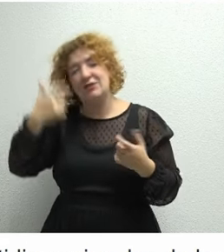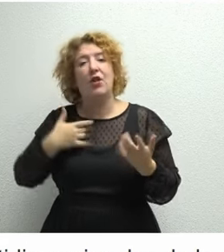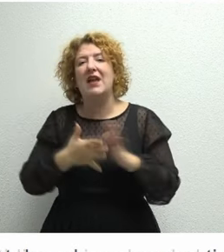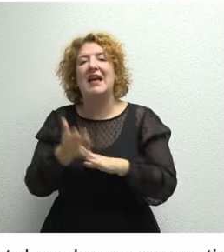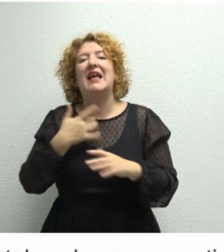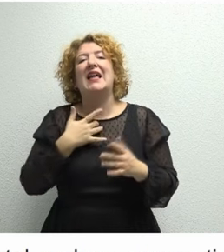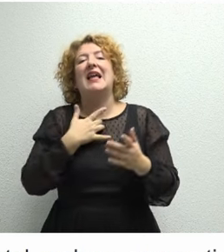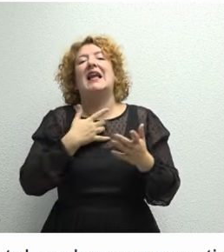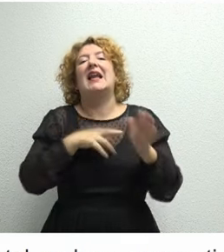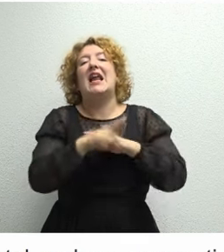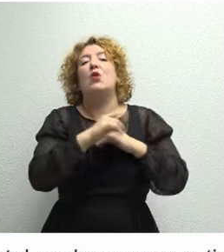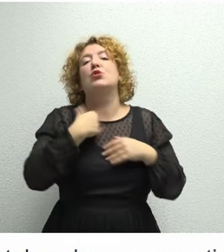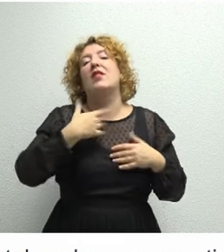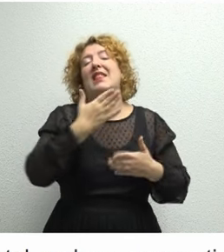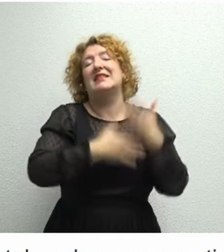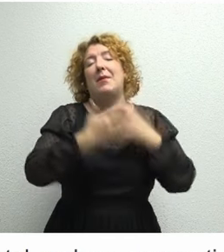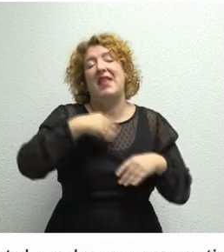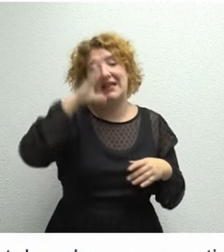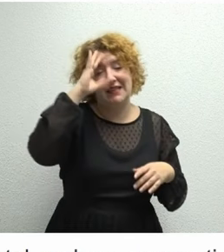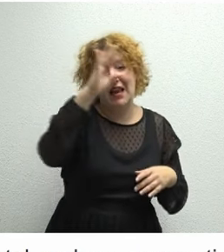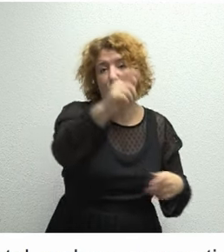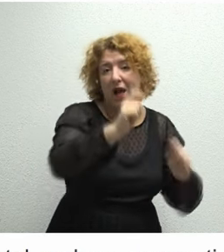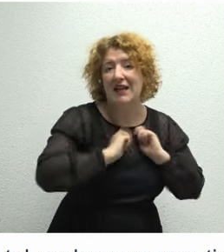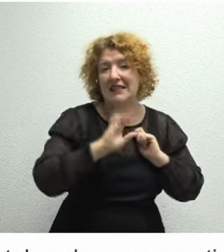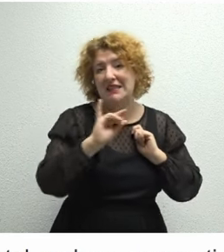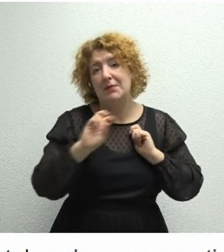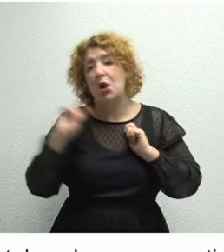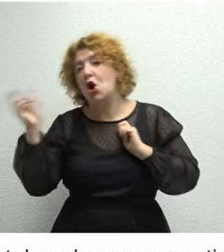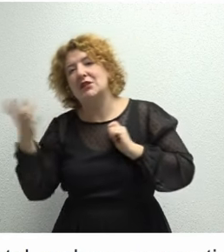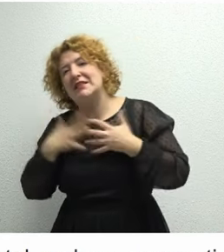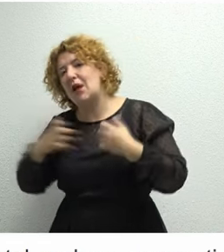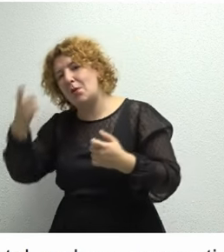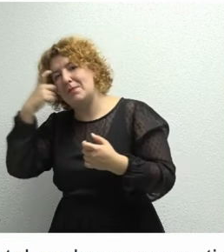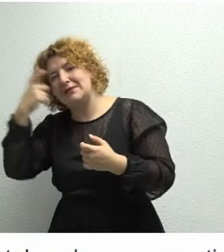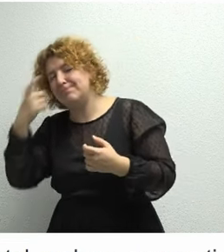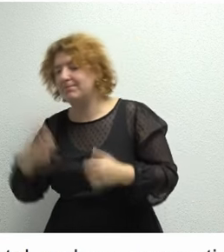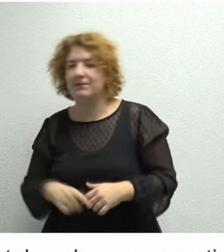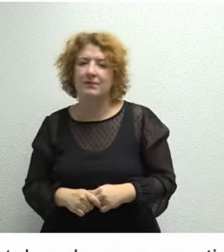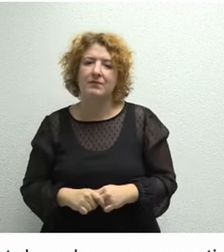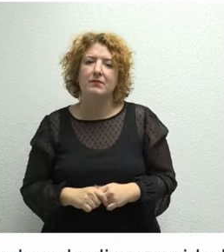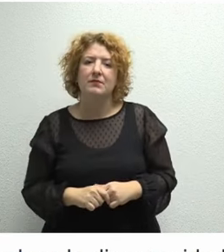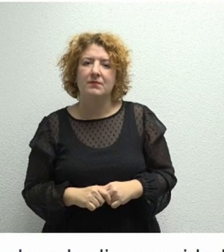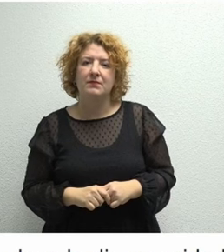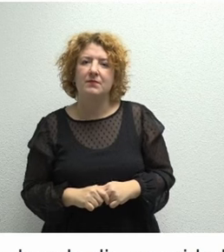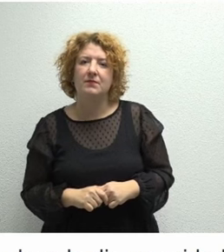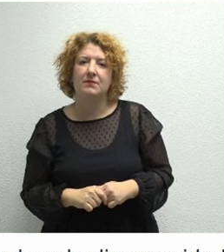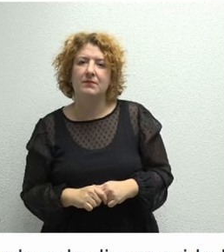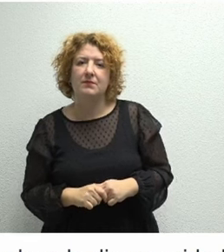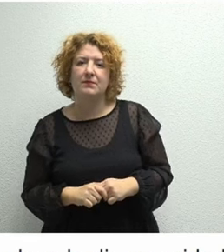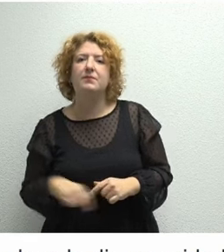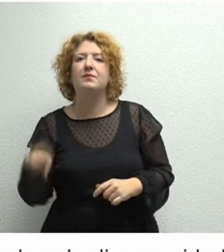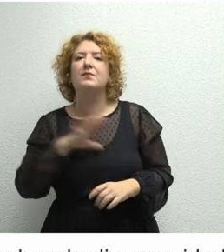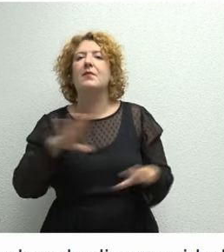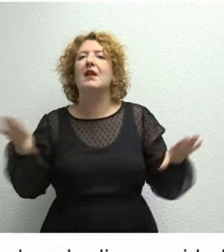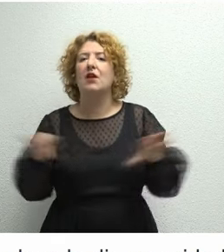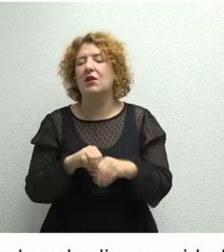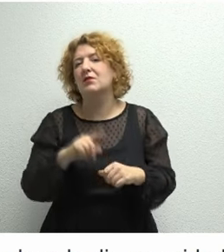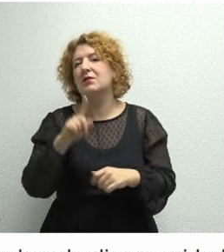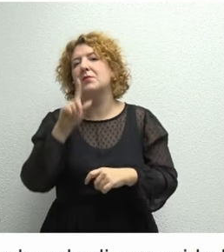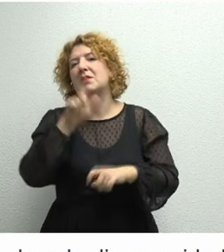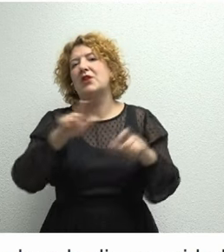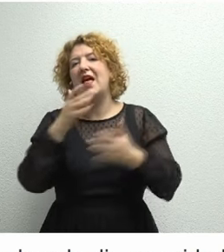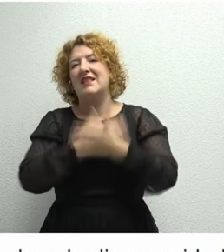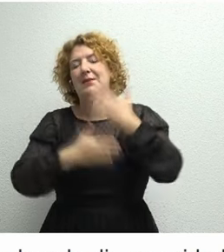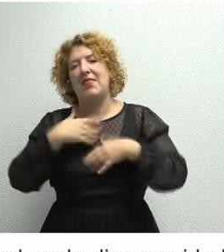intelectual salvo de de hecho nosotros muchos recursos de Salud Mental es un criterio de de exclusión que la persona tenga discapacidad